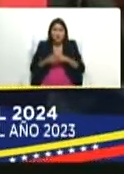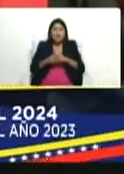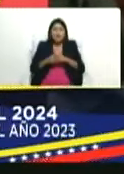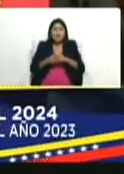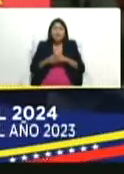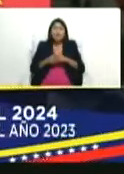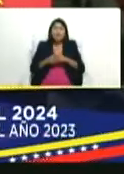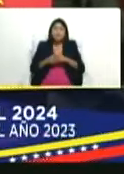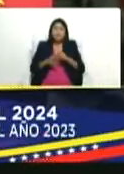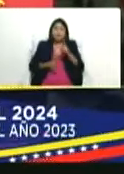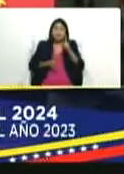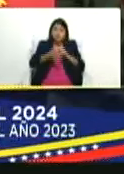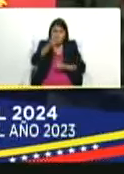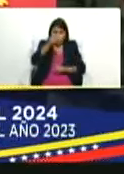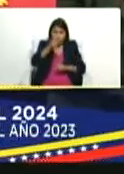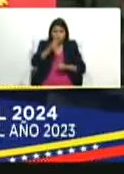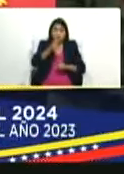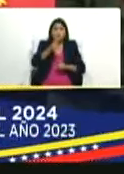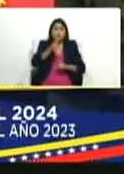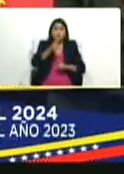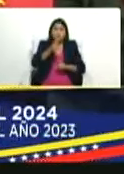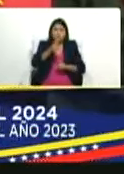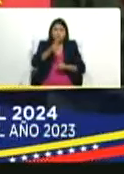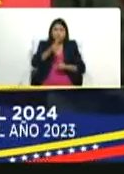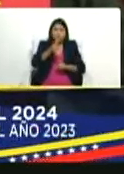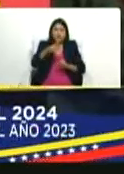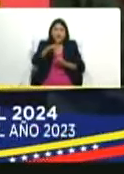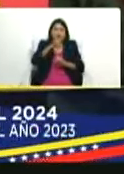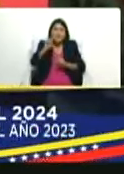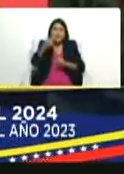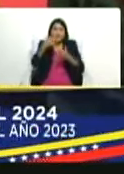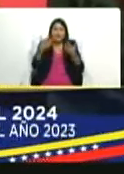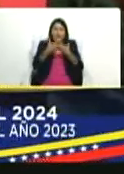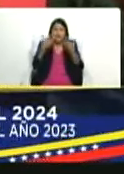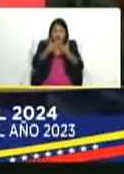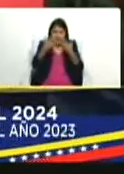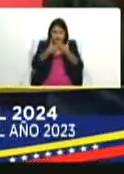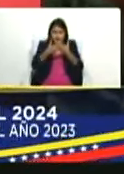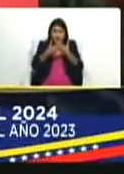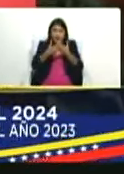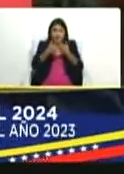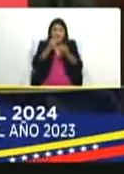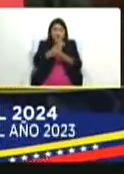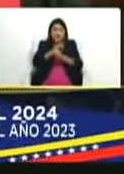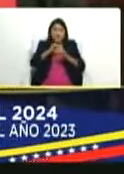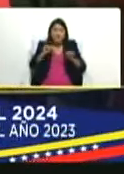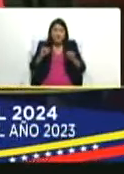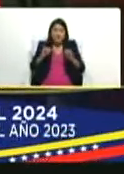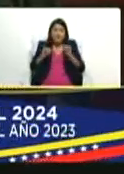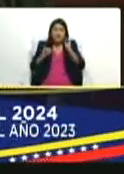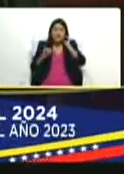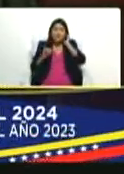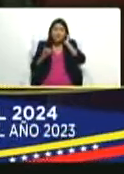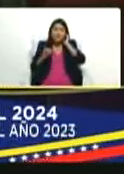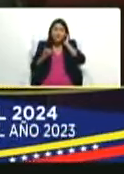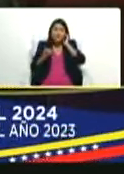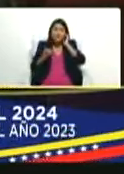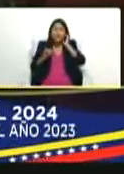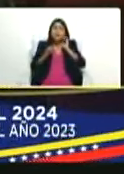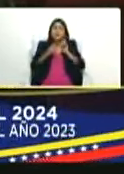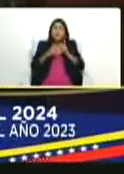conquistada a sangre y fuego en nuestra primera guerra de independencia. En